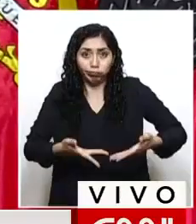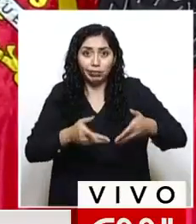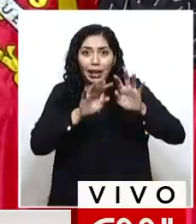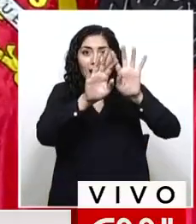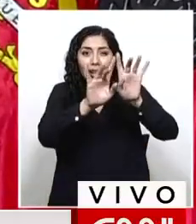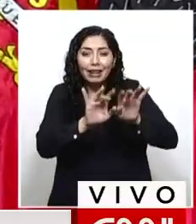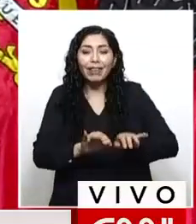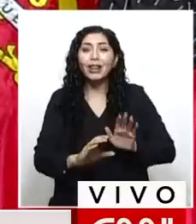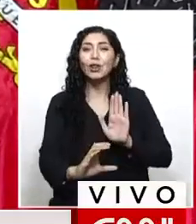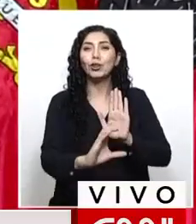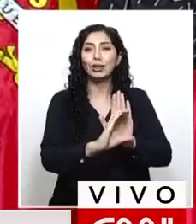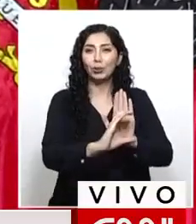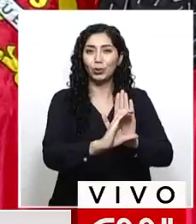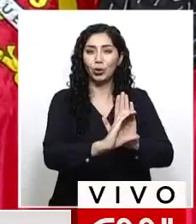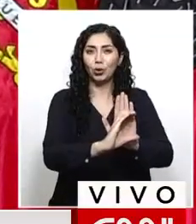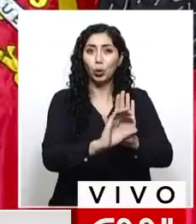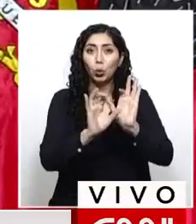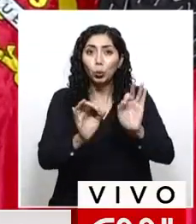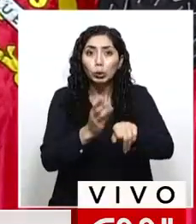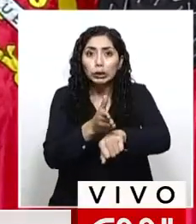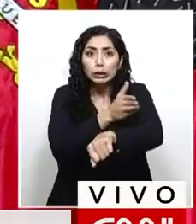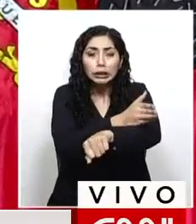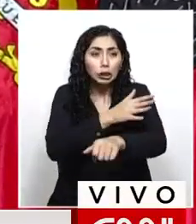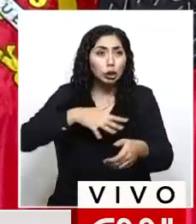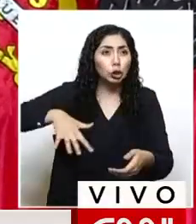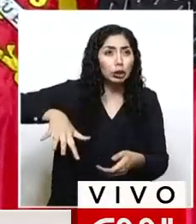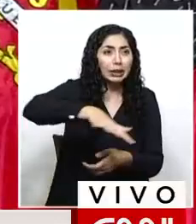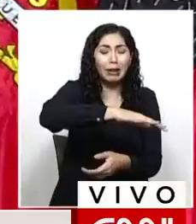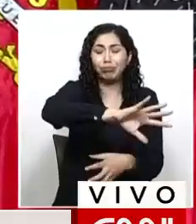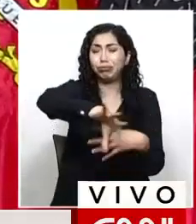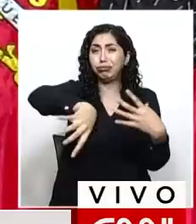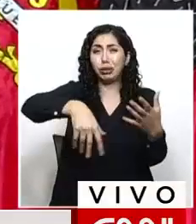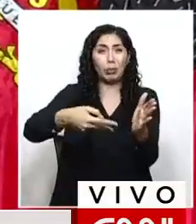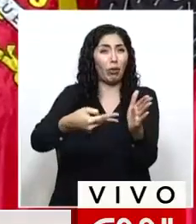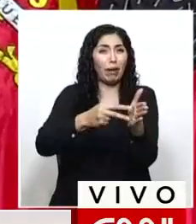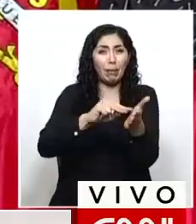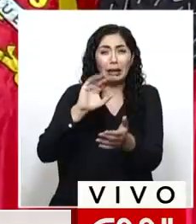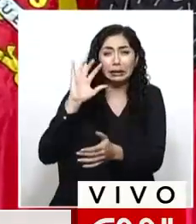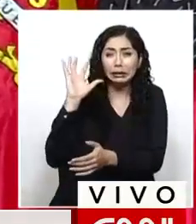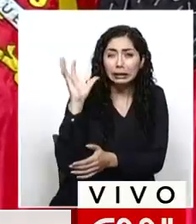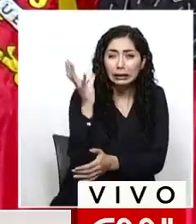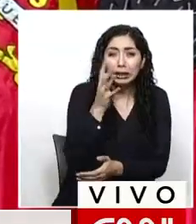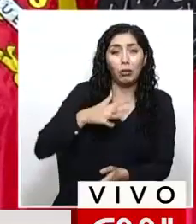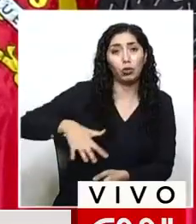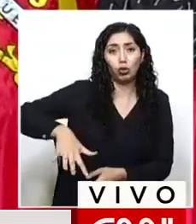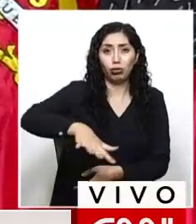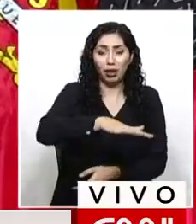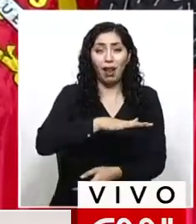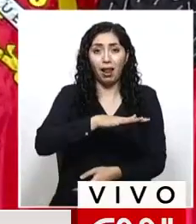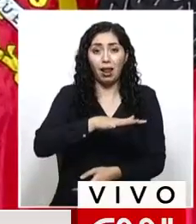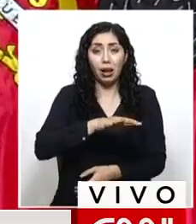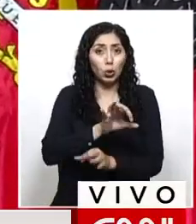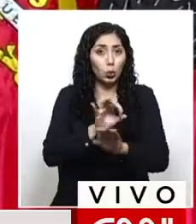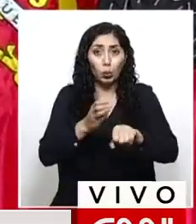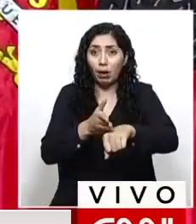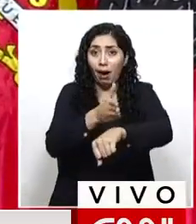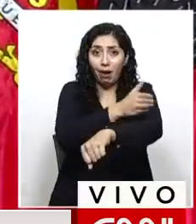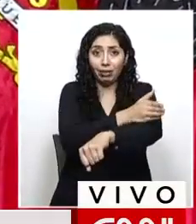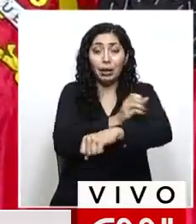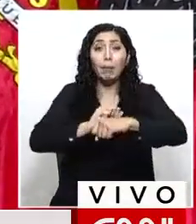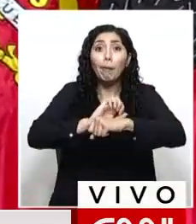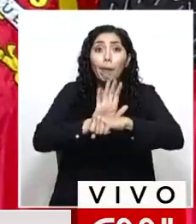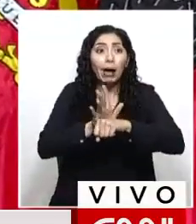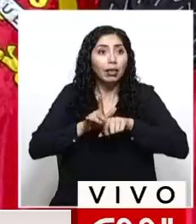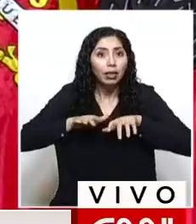constitucional en medio de convulsiones sociales, de una crisis socioambiental sin precedentes, durante una pandemia y mientras ocurren